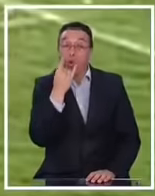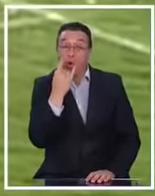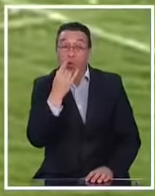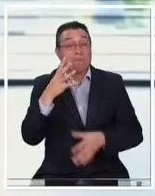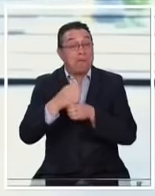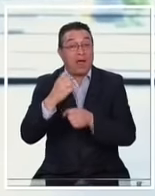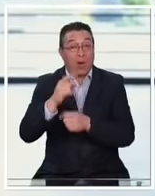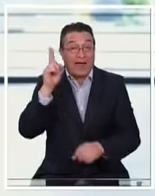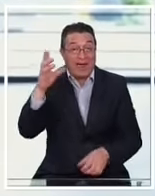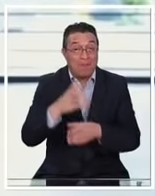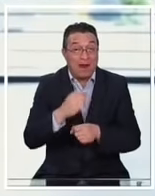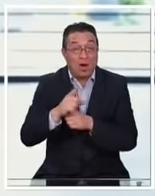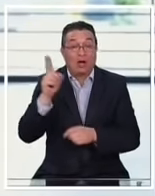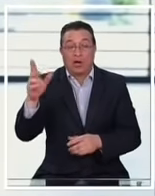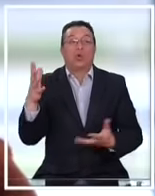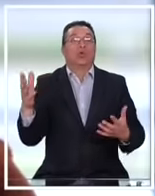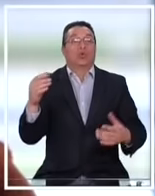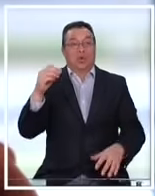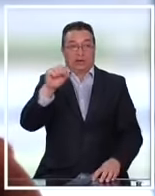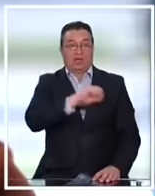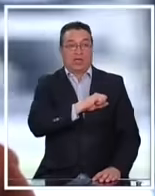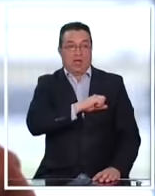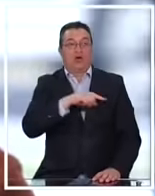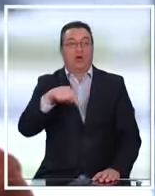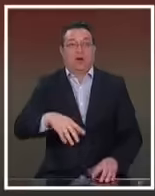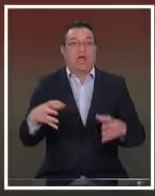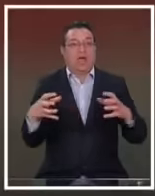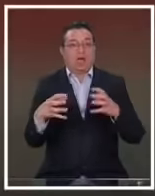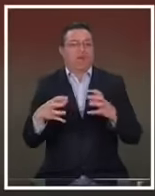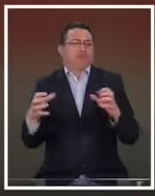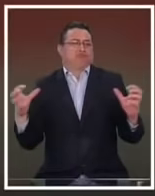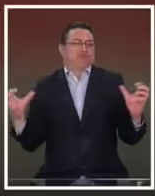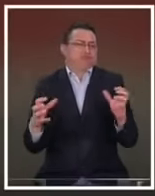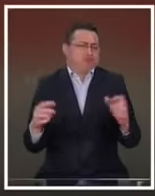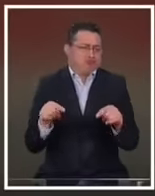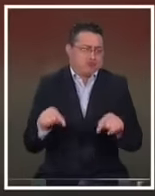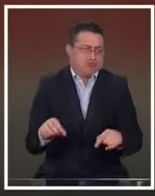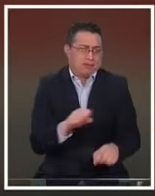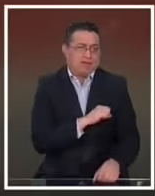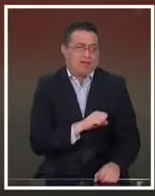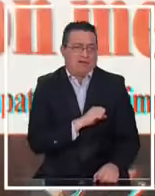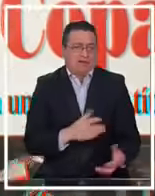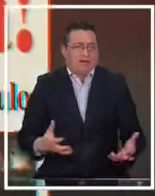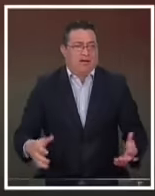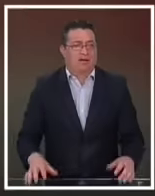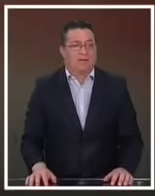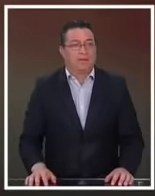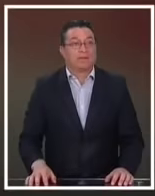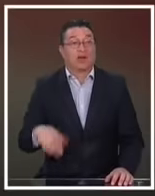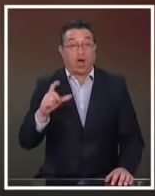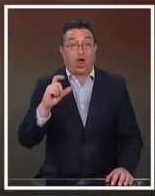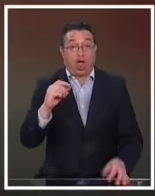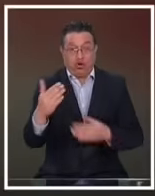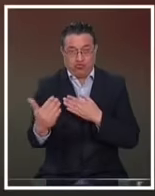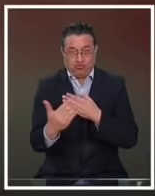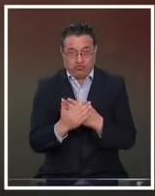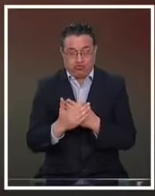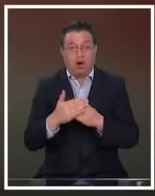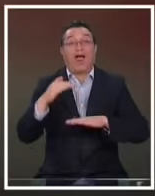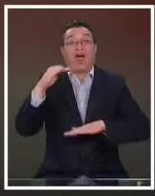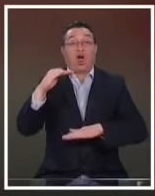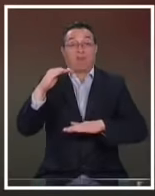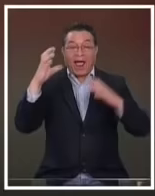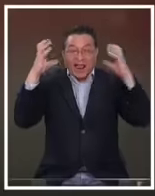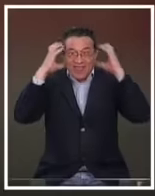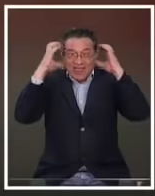ese Colo-Colo. En Santiago, Colo-Colo era un equipo que te mataba. A indicar que Colo-Colo se acerca a la final de Copa Libertadores